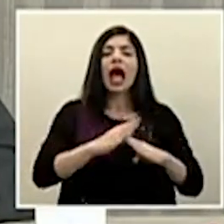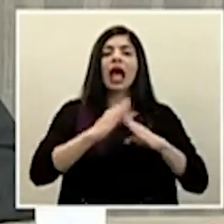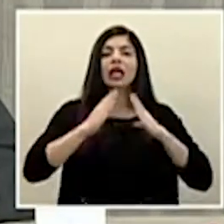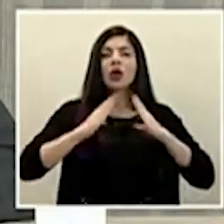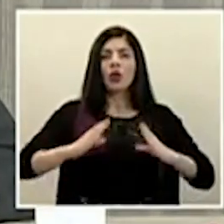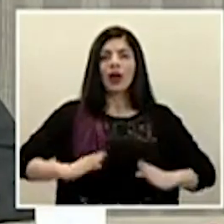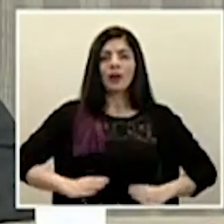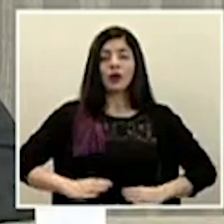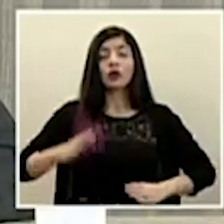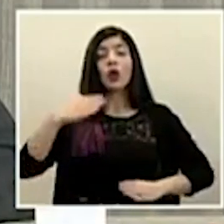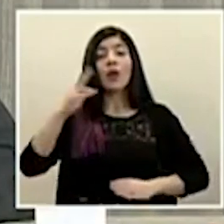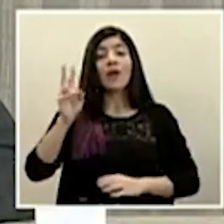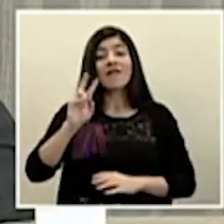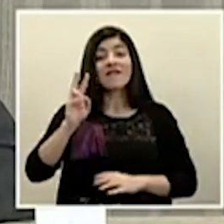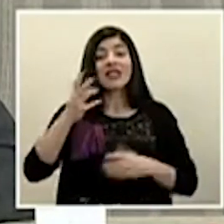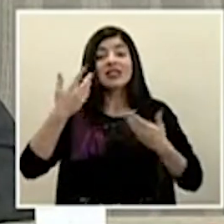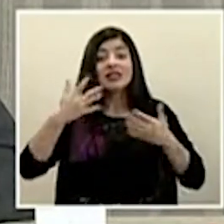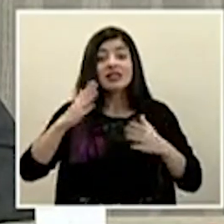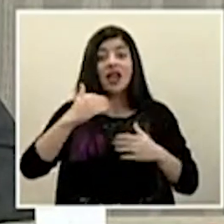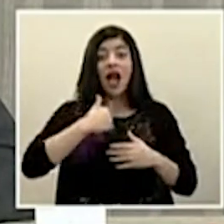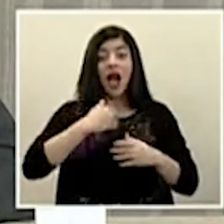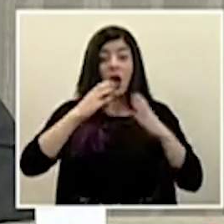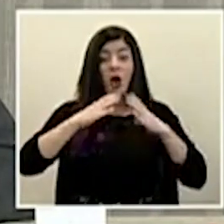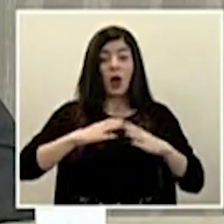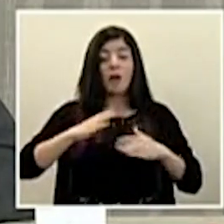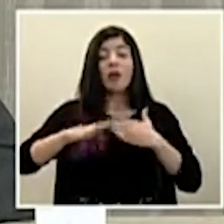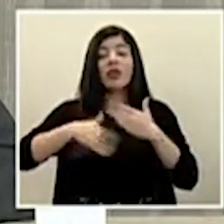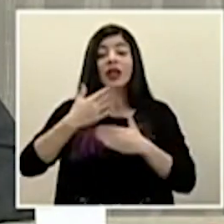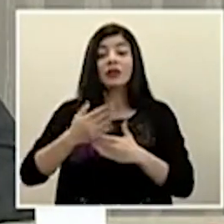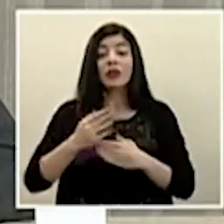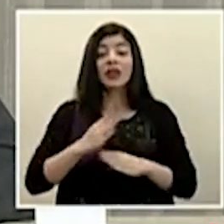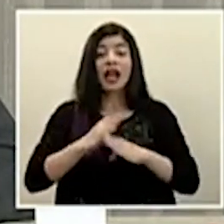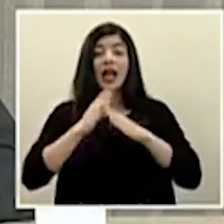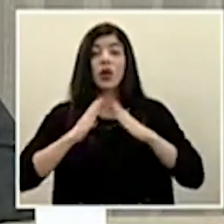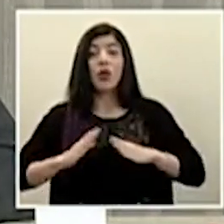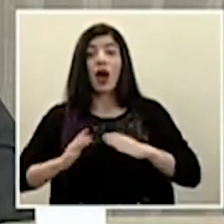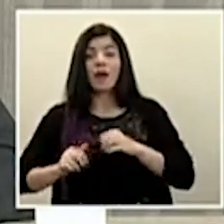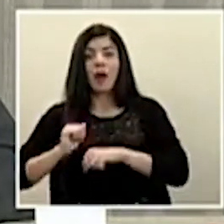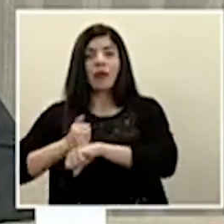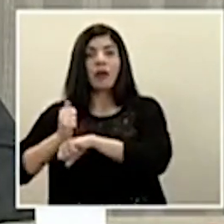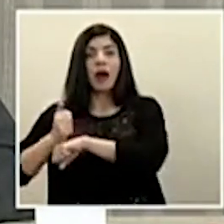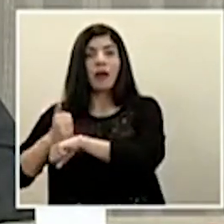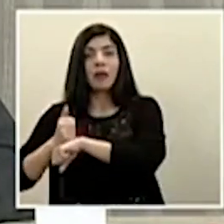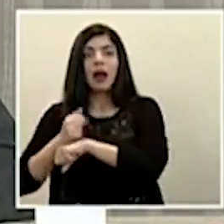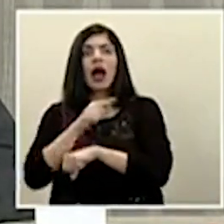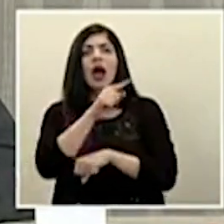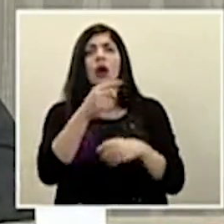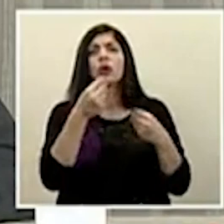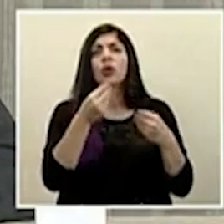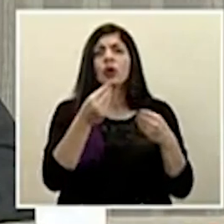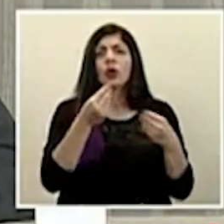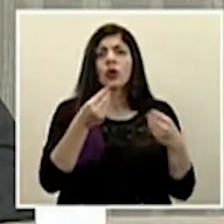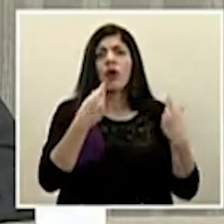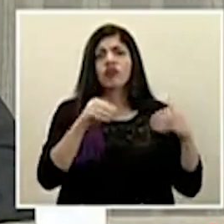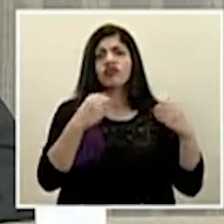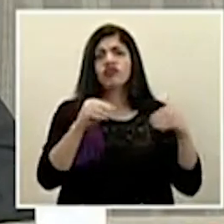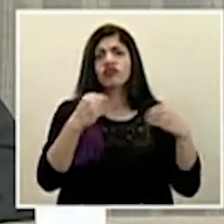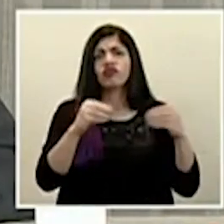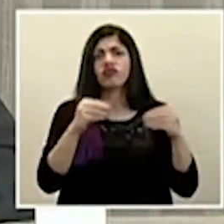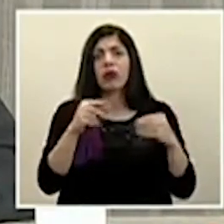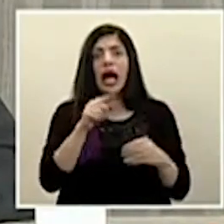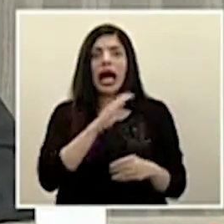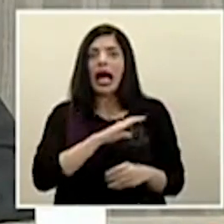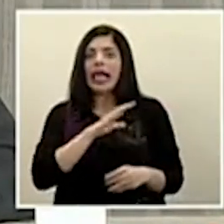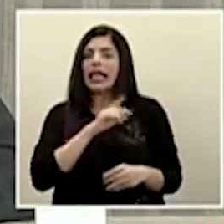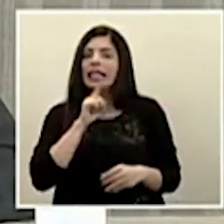que se desarrollan cuando el virus ha estado presente en el cuerpo. Esas pruebas han habido una oferta increíble, con una calidad que no sabemos